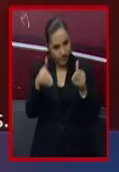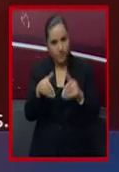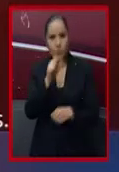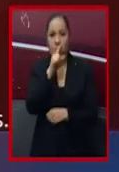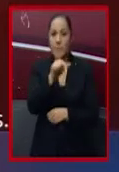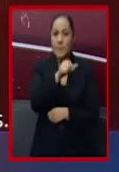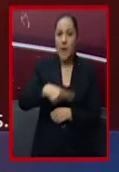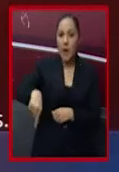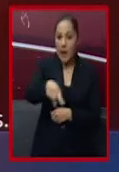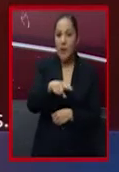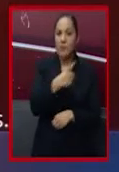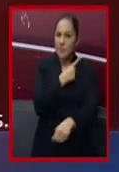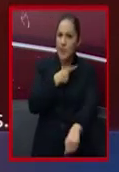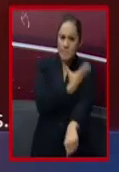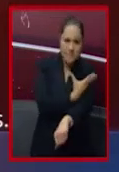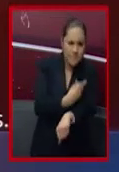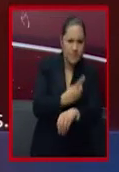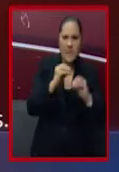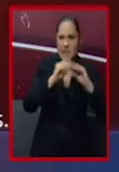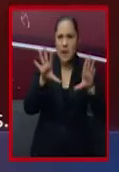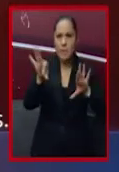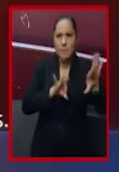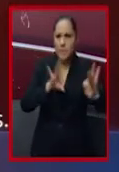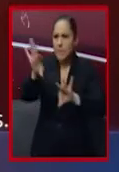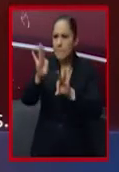Electoral, iniciativa para la